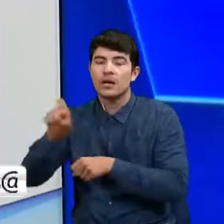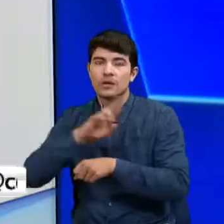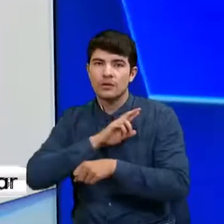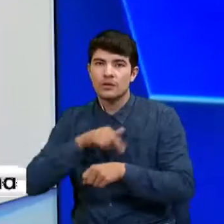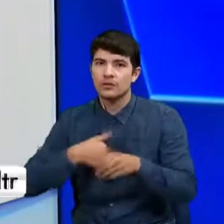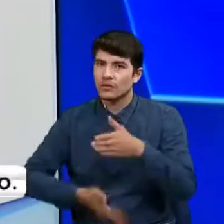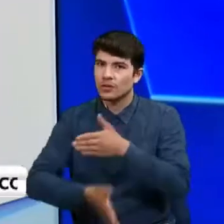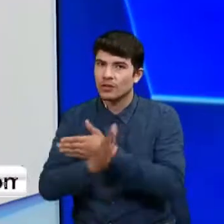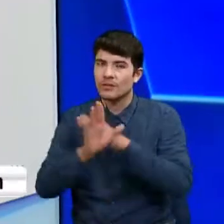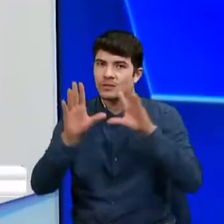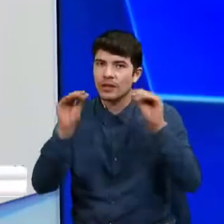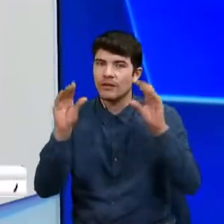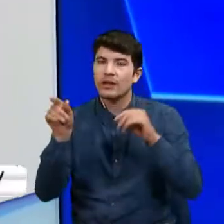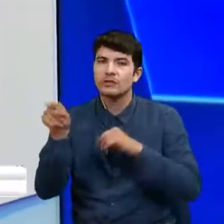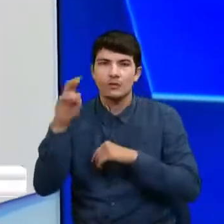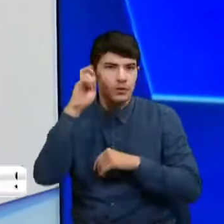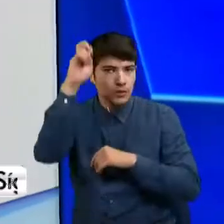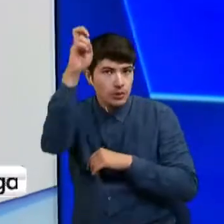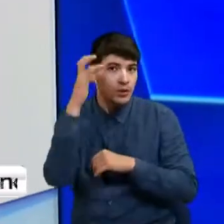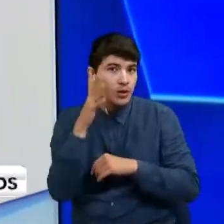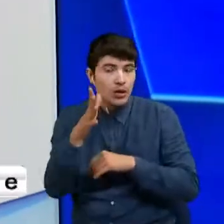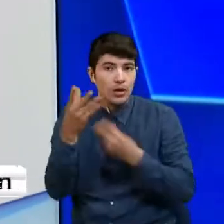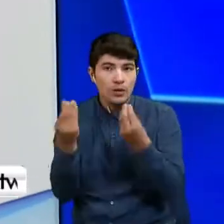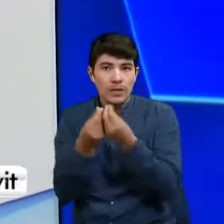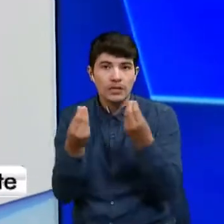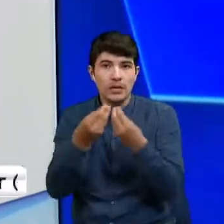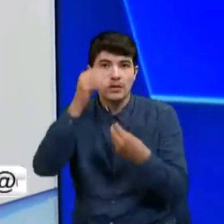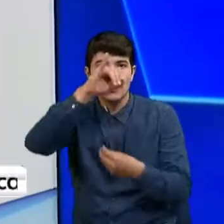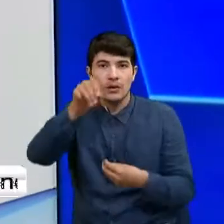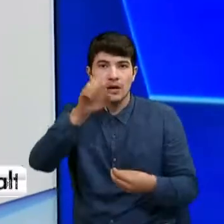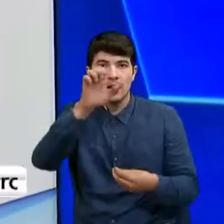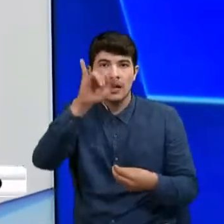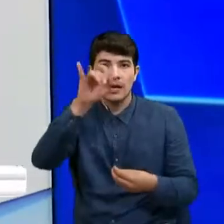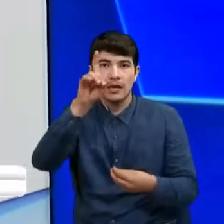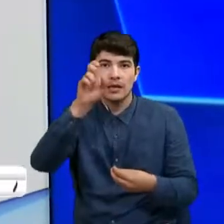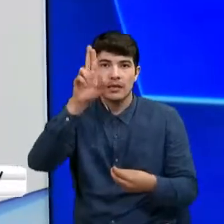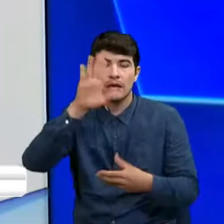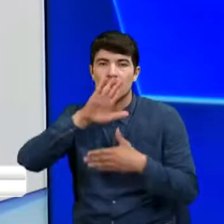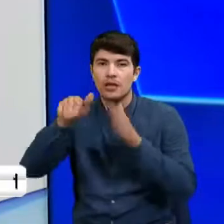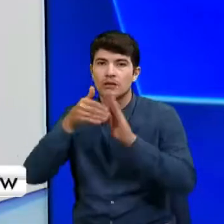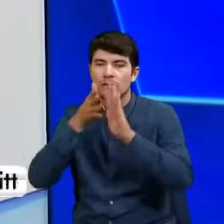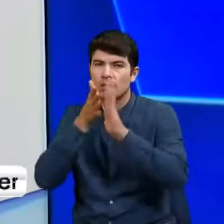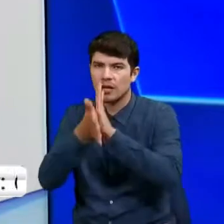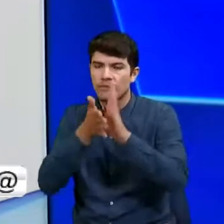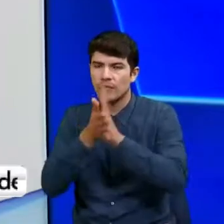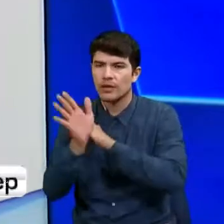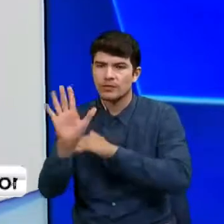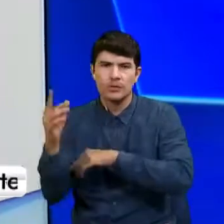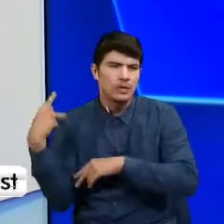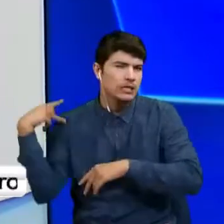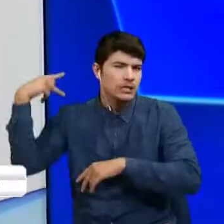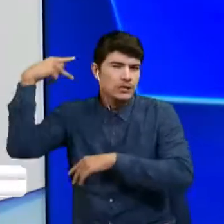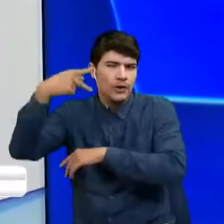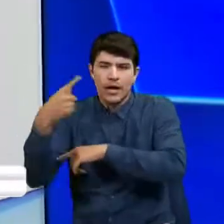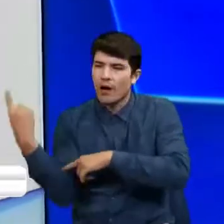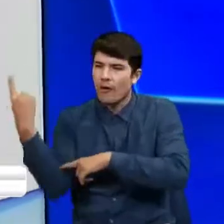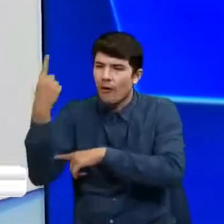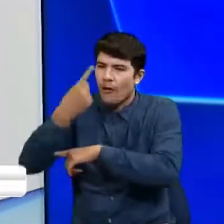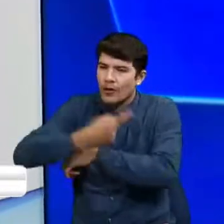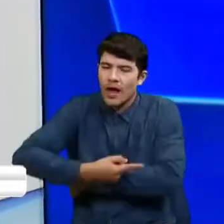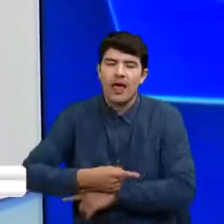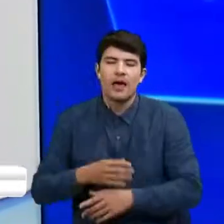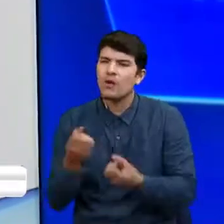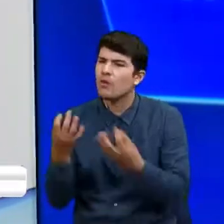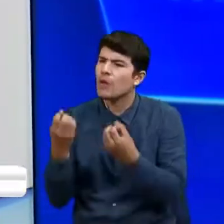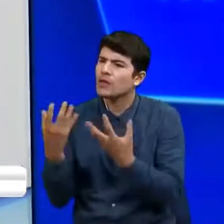nosotros continuamos hablando del norte de santander porque nuestro compañero haidar lo gato también nos tiene los detalles de esta histórica jornada en cúcuta geither cuántos